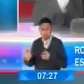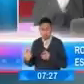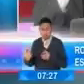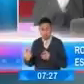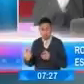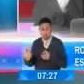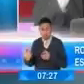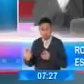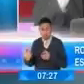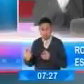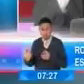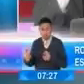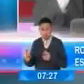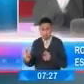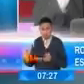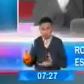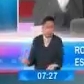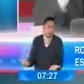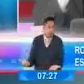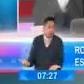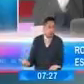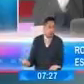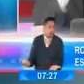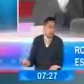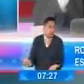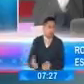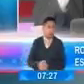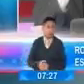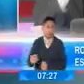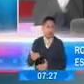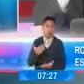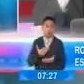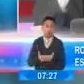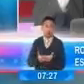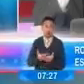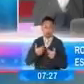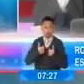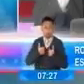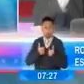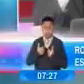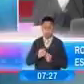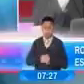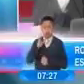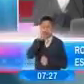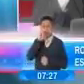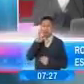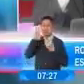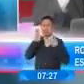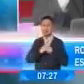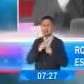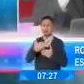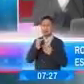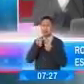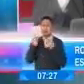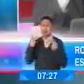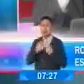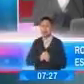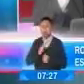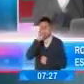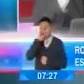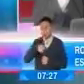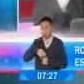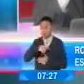entonces creo que de hecho son pruebas a mi favor. Nunca se habla de una obra pública, nunca se